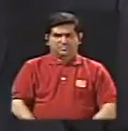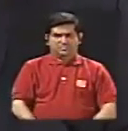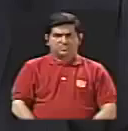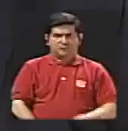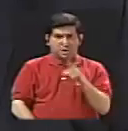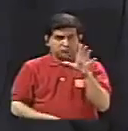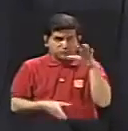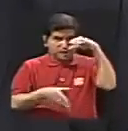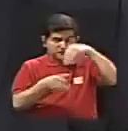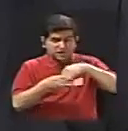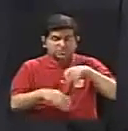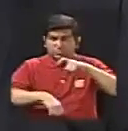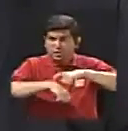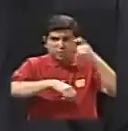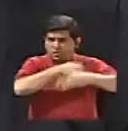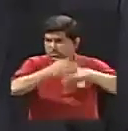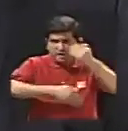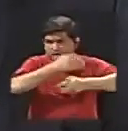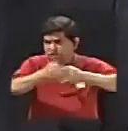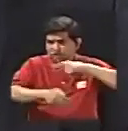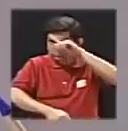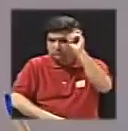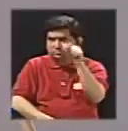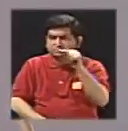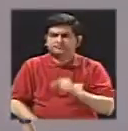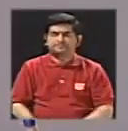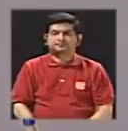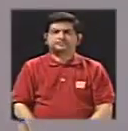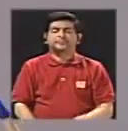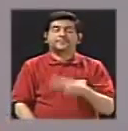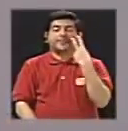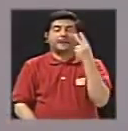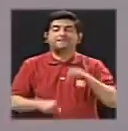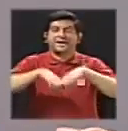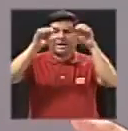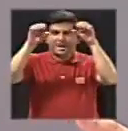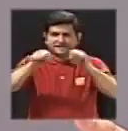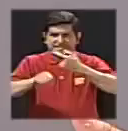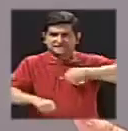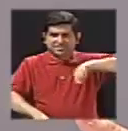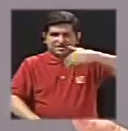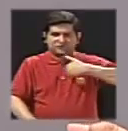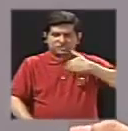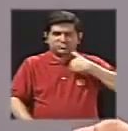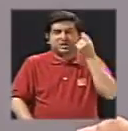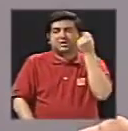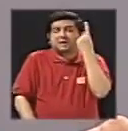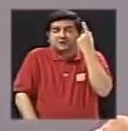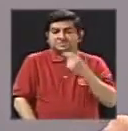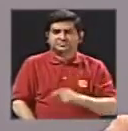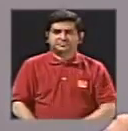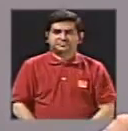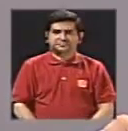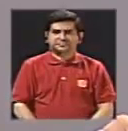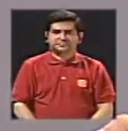fueron tomados en cuenta en algún punto del proceso? Mire, este sistema, lo que nosotros tenemos entendido es que